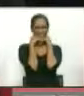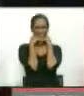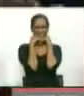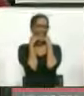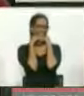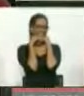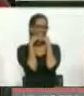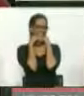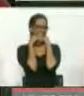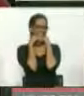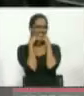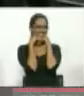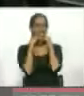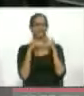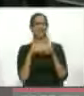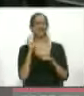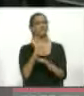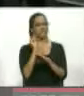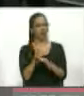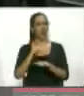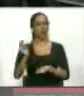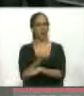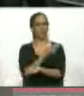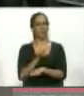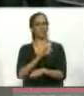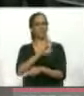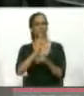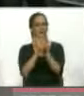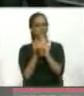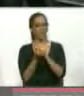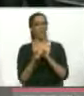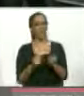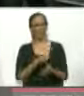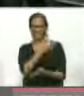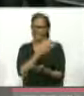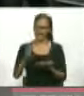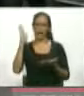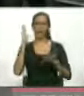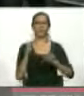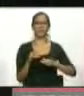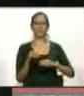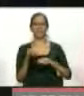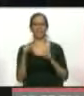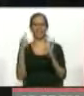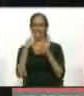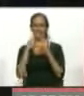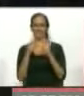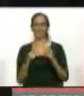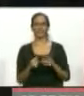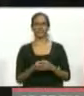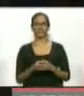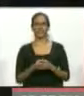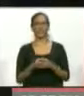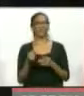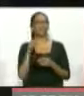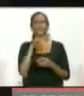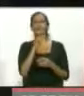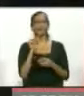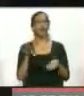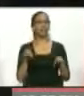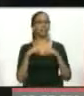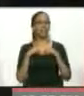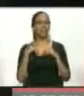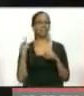aventura un poco con lo que ha hecho a cabo de este canal tengo de